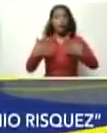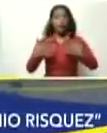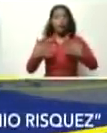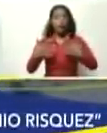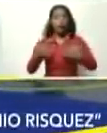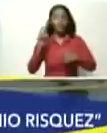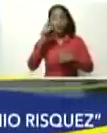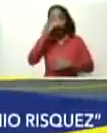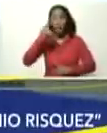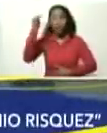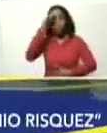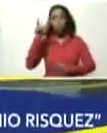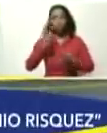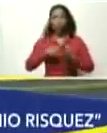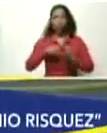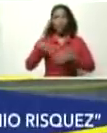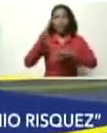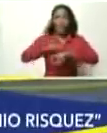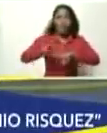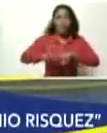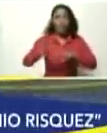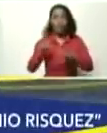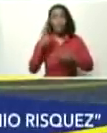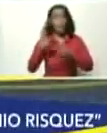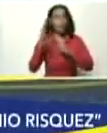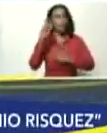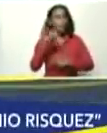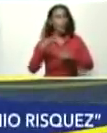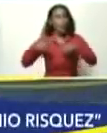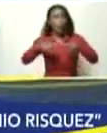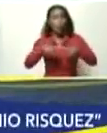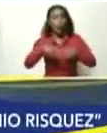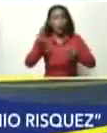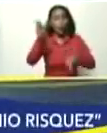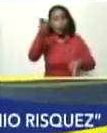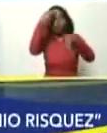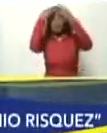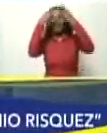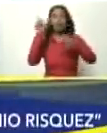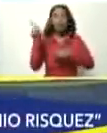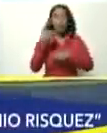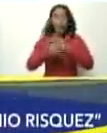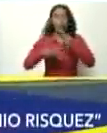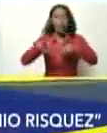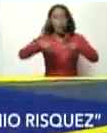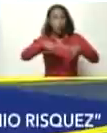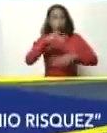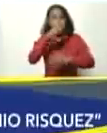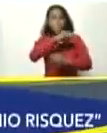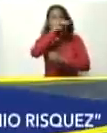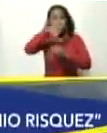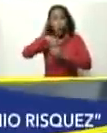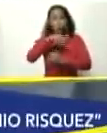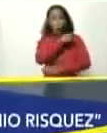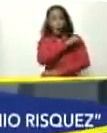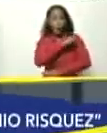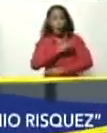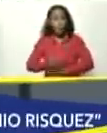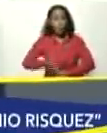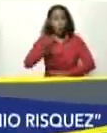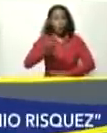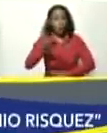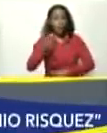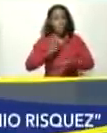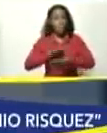de adultos, la emergencia pediátrica, pero también las áreas de trauma shock y las áreas de hospitalización. Muy